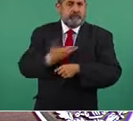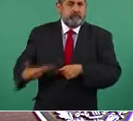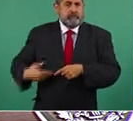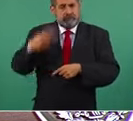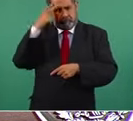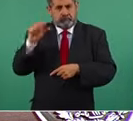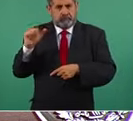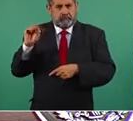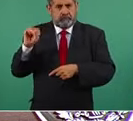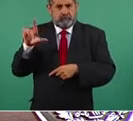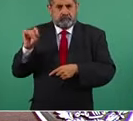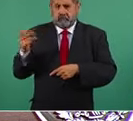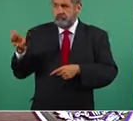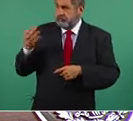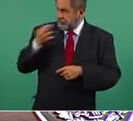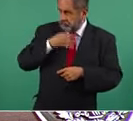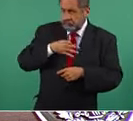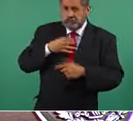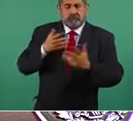López Obrador.